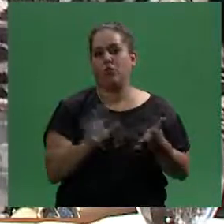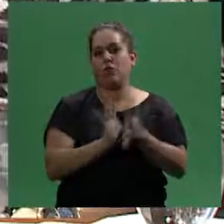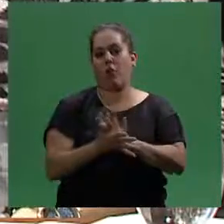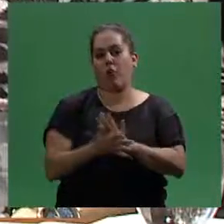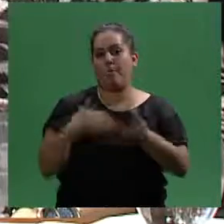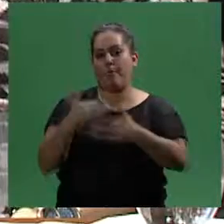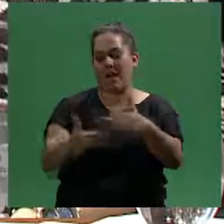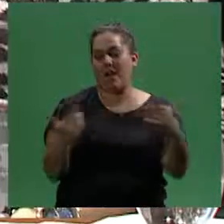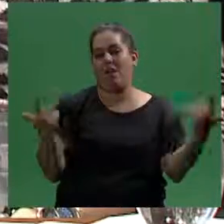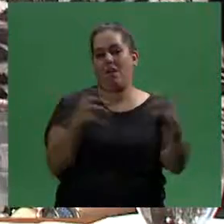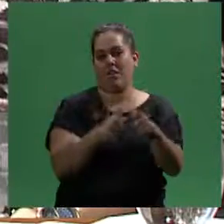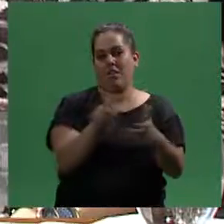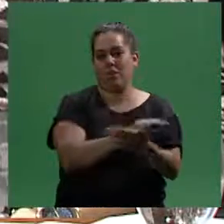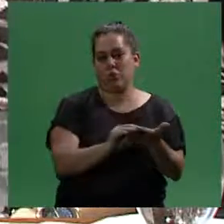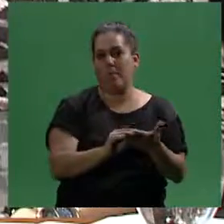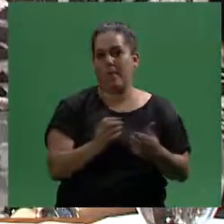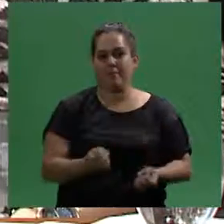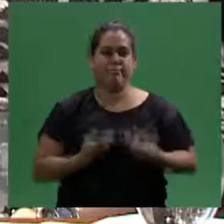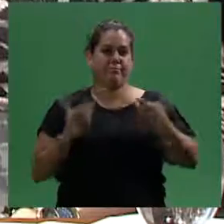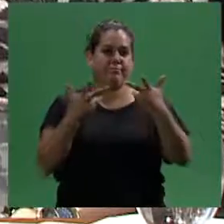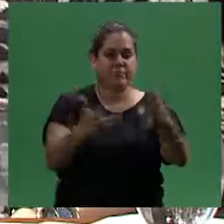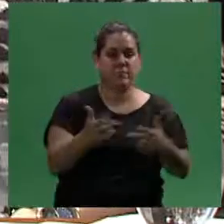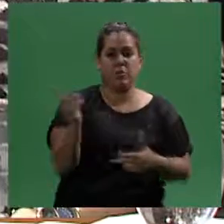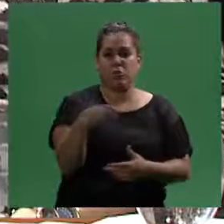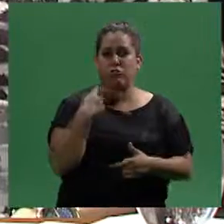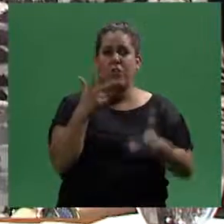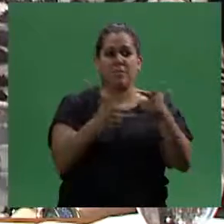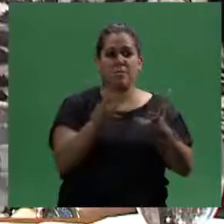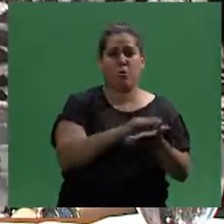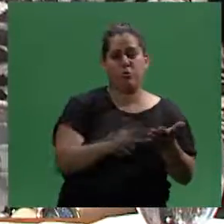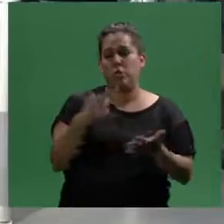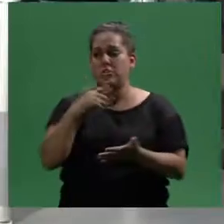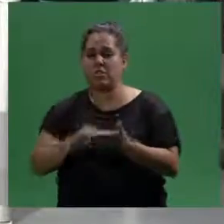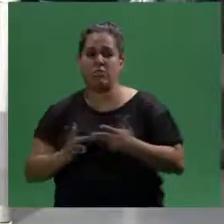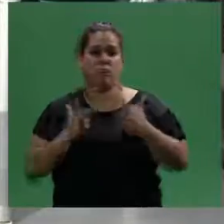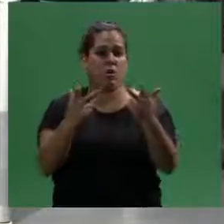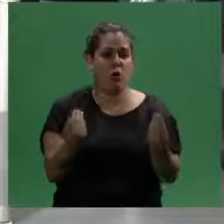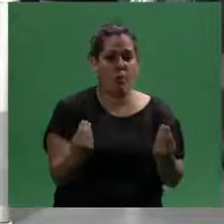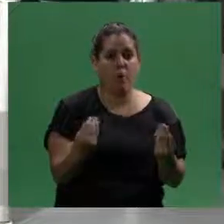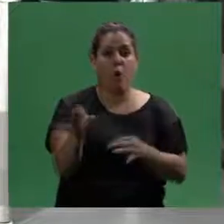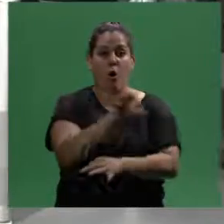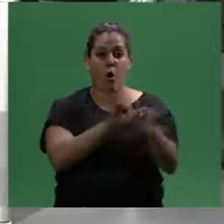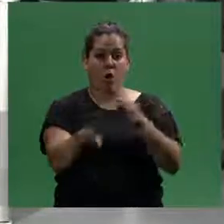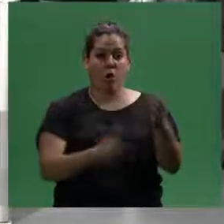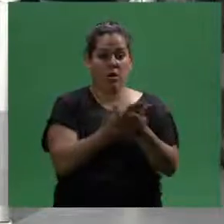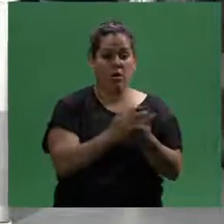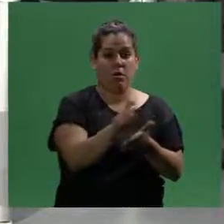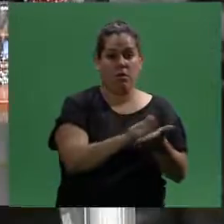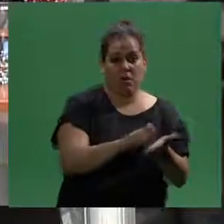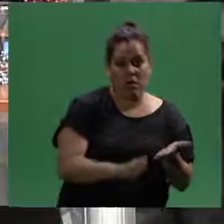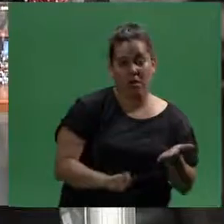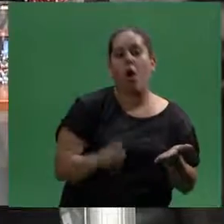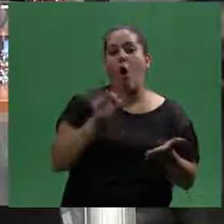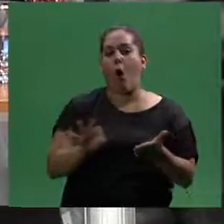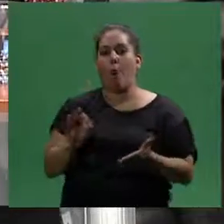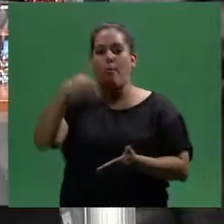un instrumento para los legisladores para expresar su voluntad. Decimos que los legisladores se expresan de dos maneras. La manera escrita es los proyectos y las maneras verbales son las